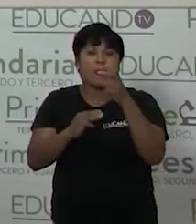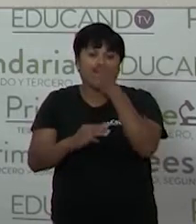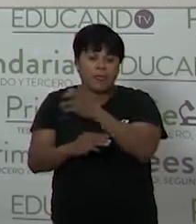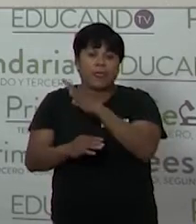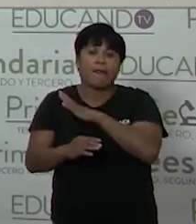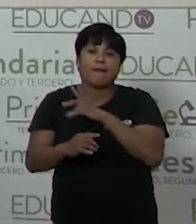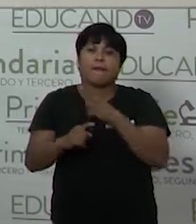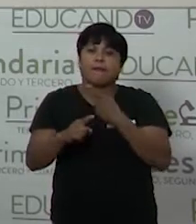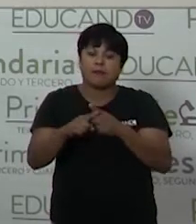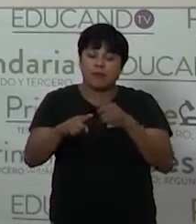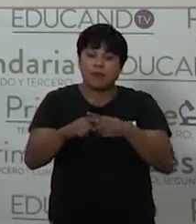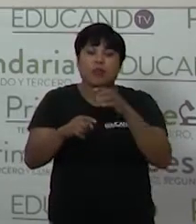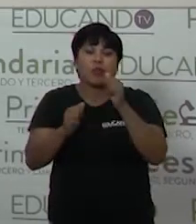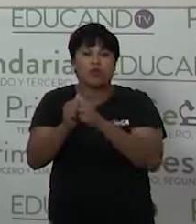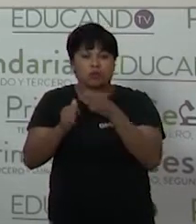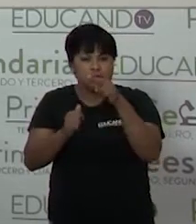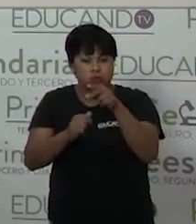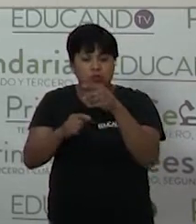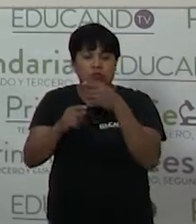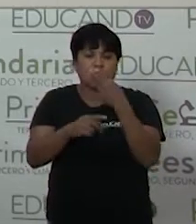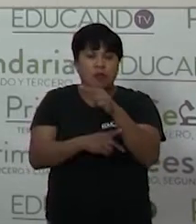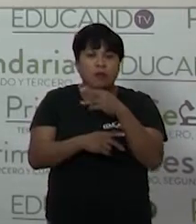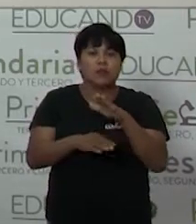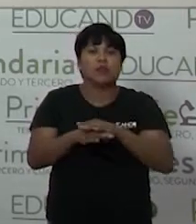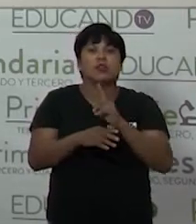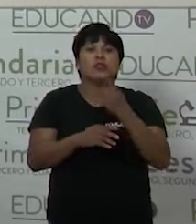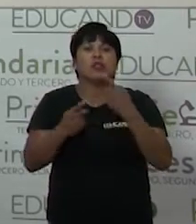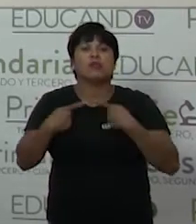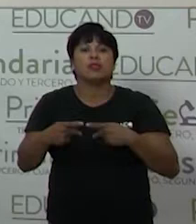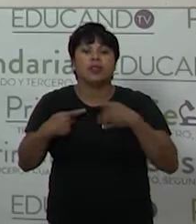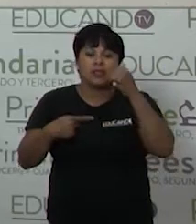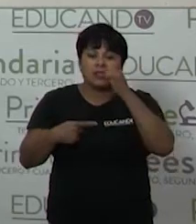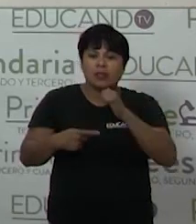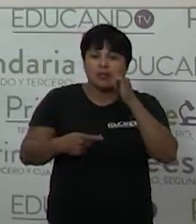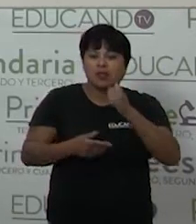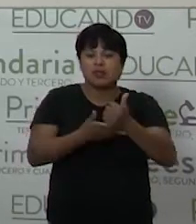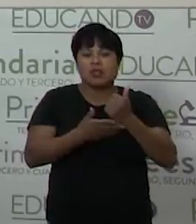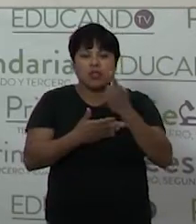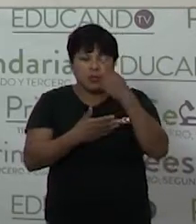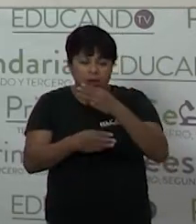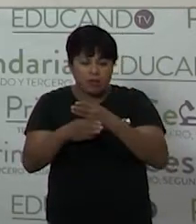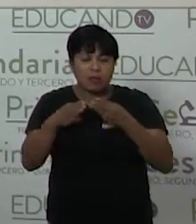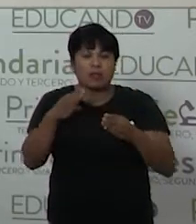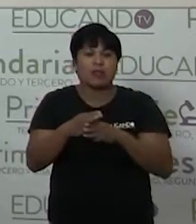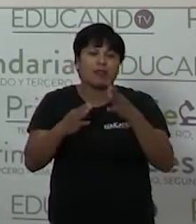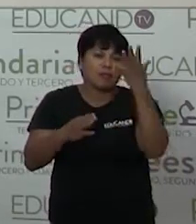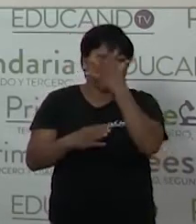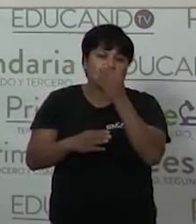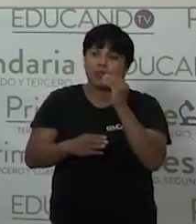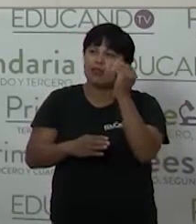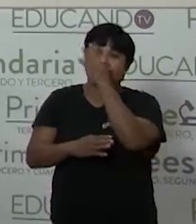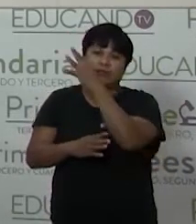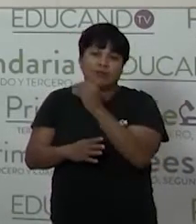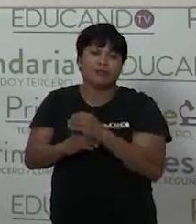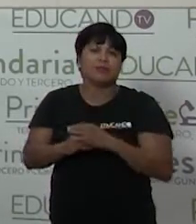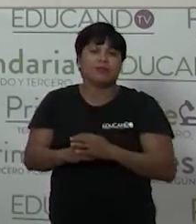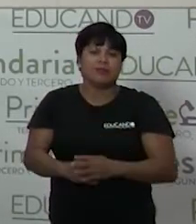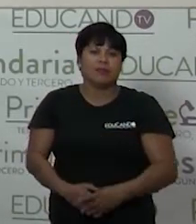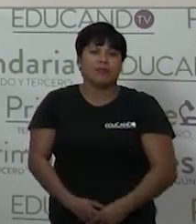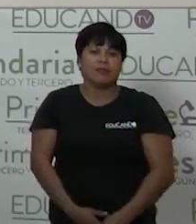decidimos trabajar con sus nombres porque son las personas que siempre nos ayudan a que esos dibujos tan hermosos que te enseño